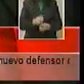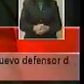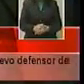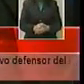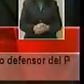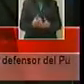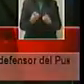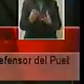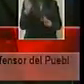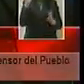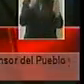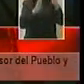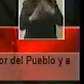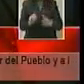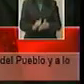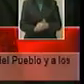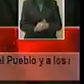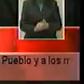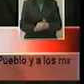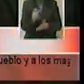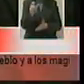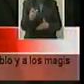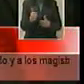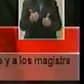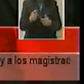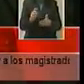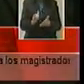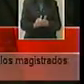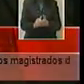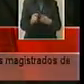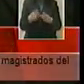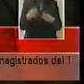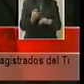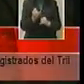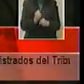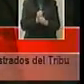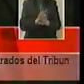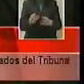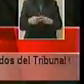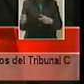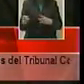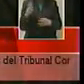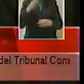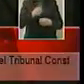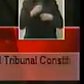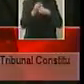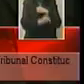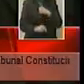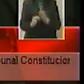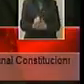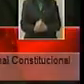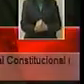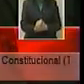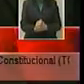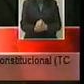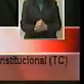de muchísima preocupación en el personal activo y retirado, tanto de las Fuerzas Armadas y de la Policía Nacional.